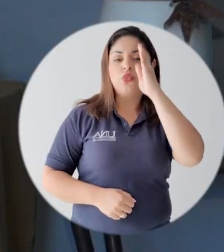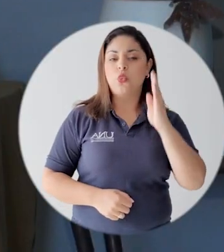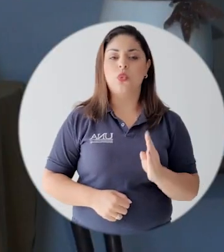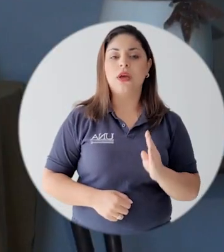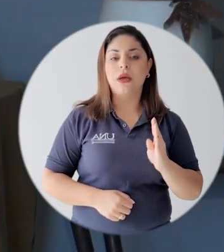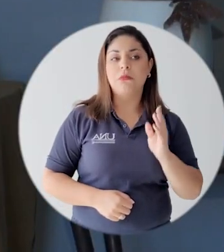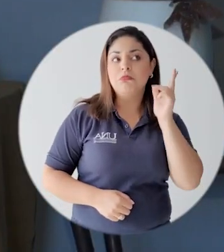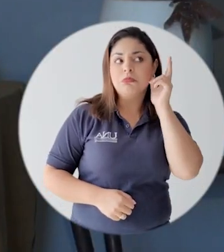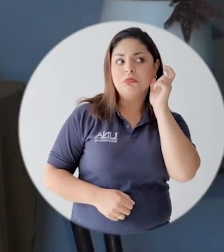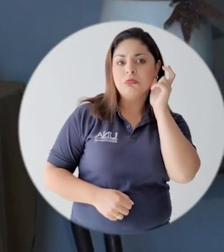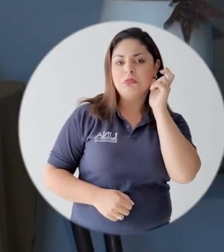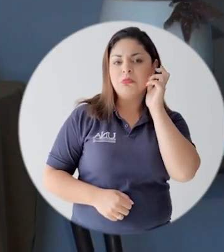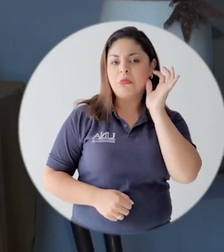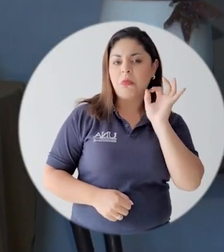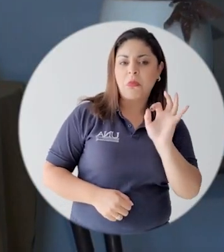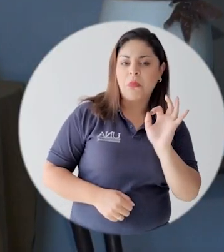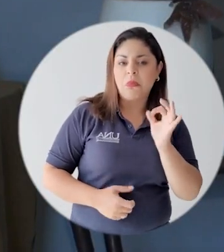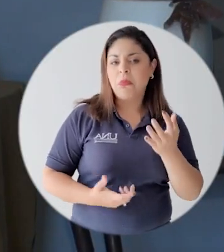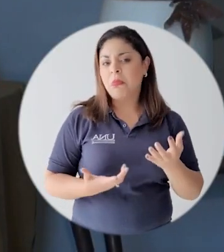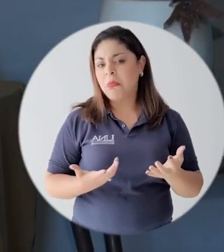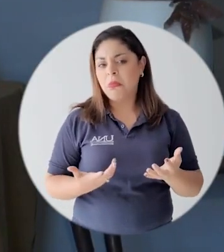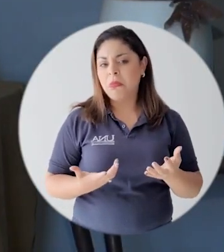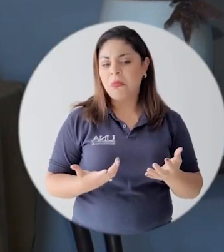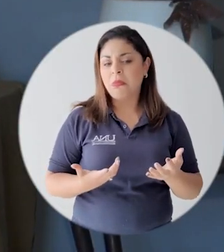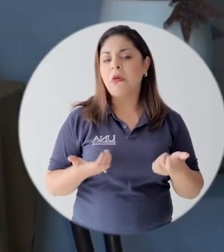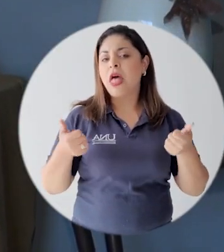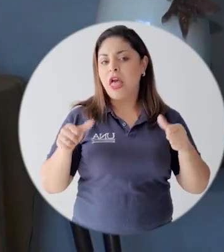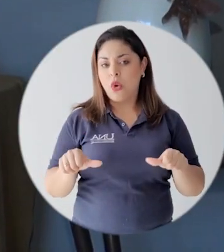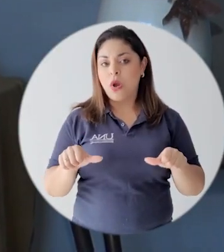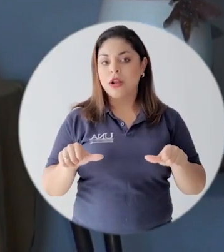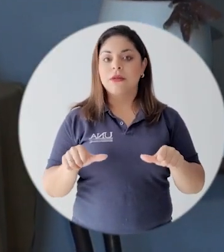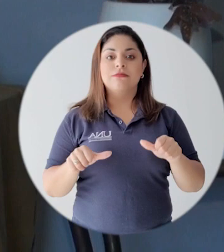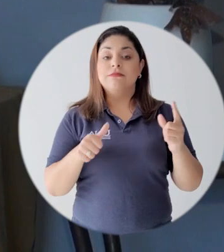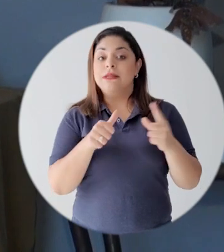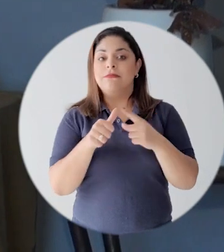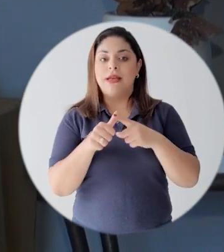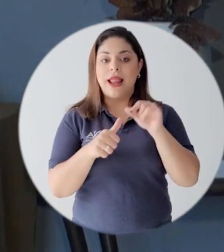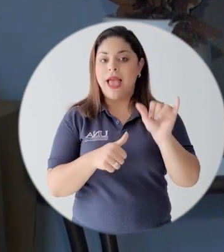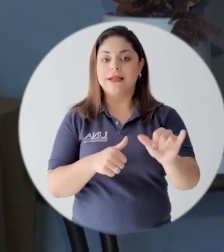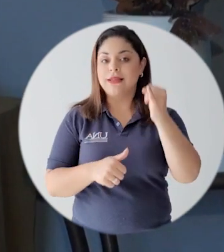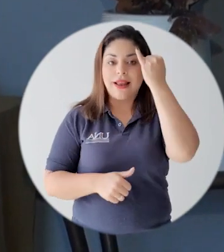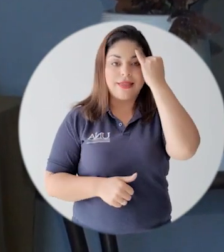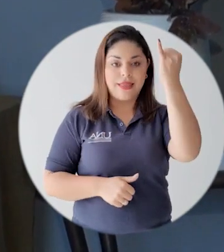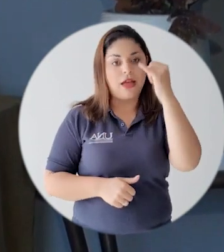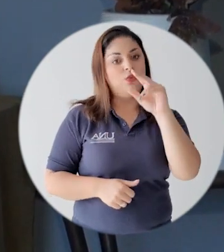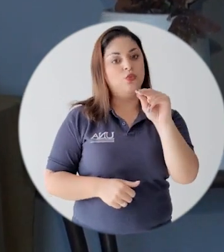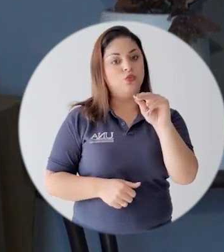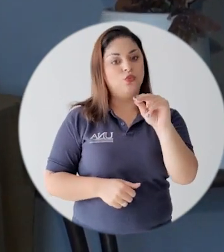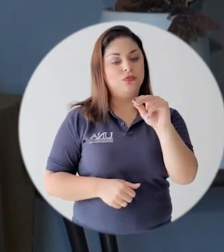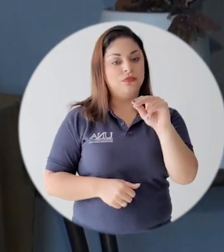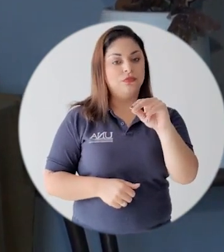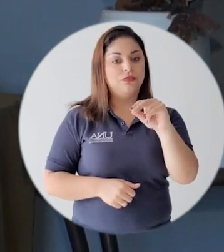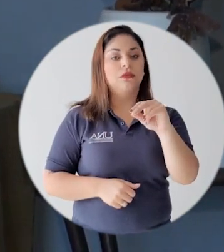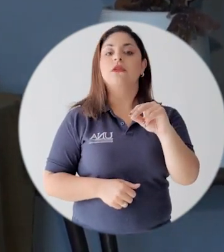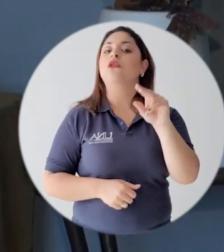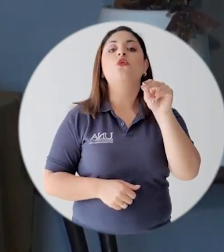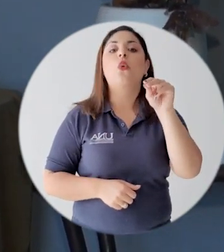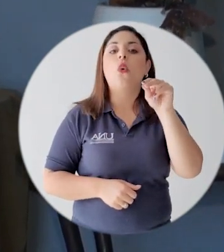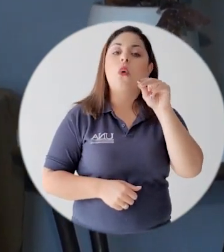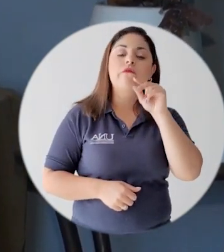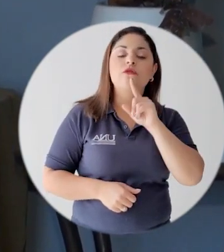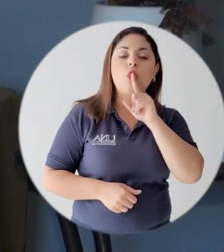Nunca me sonó bien, ¿de acuerdo? No fue originalmente esa la idea. No fue